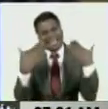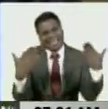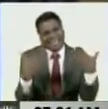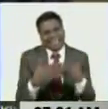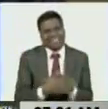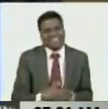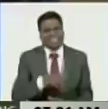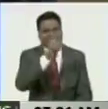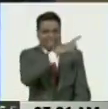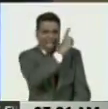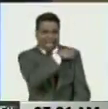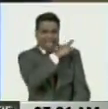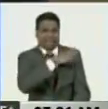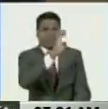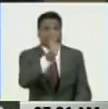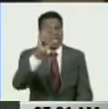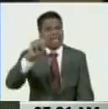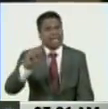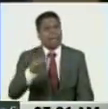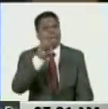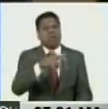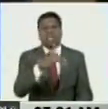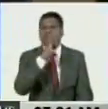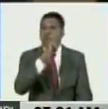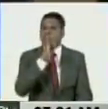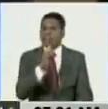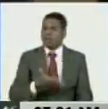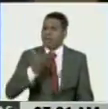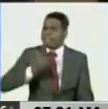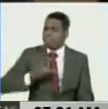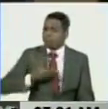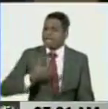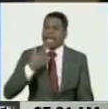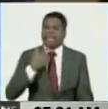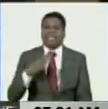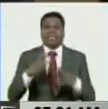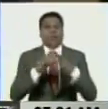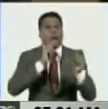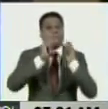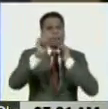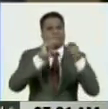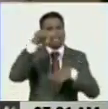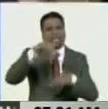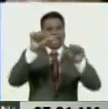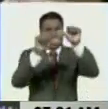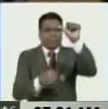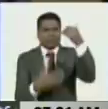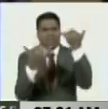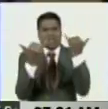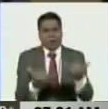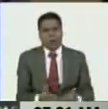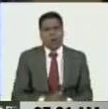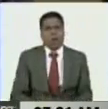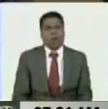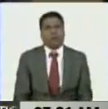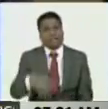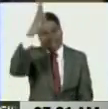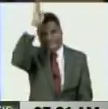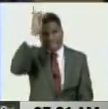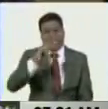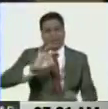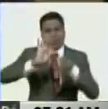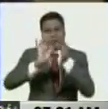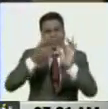Nacional Electoral, Tania D'Amelio, por esta noticiosa entrevista que nos ha dado esta mañana en La Pauta de Hoy. Hernán Canorea,